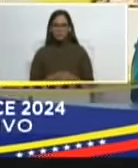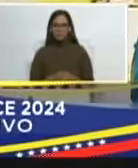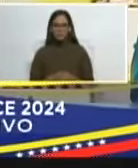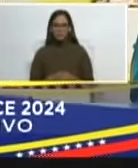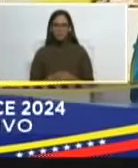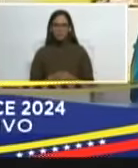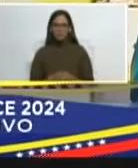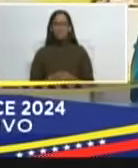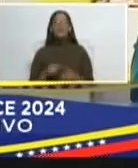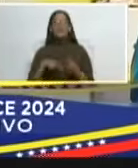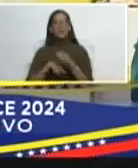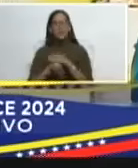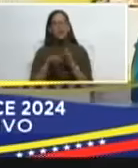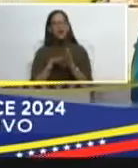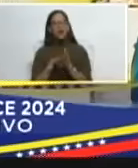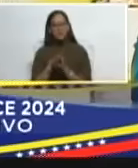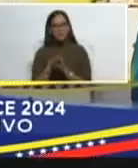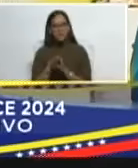Que vamos a avanzar.